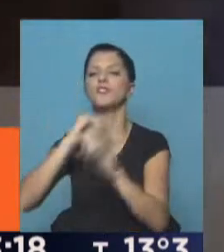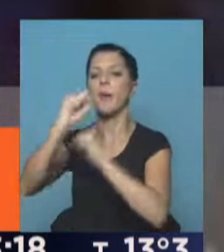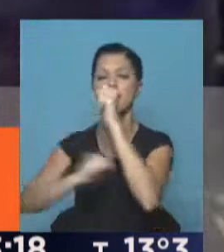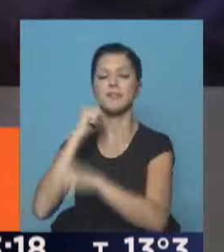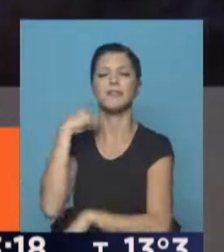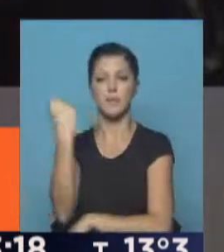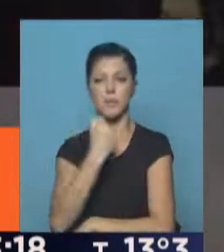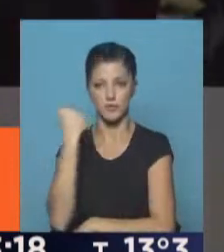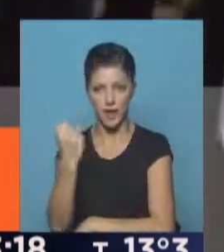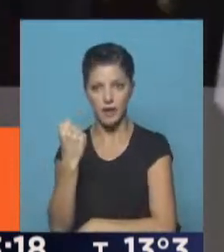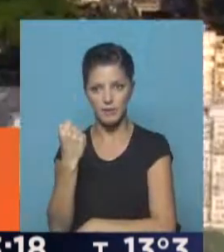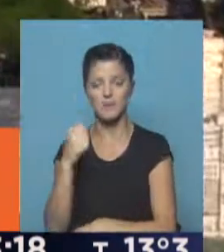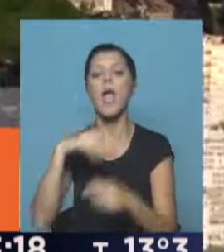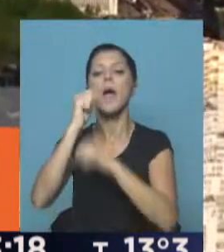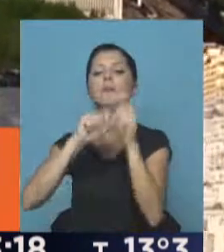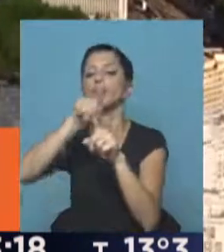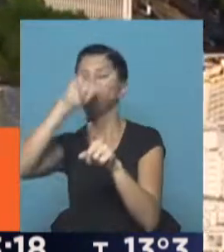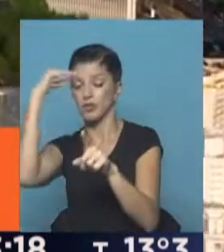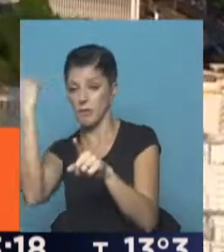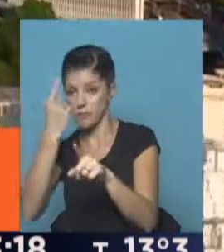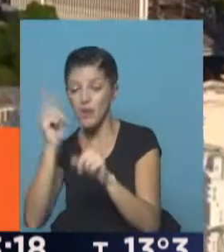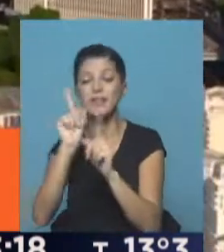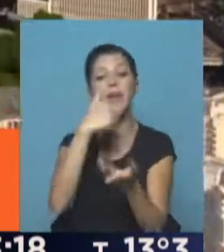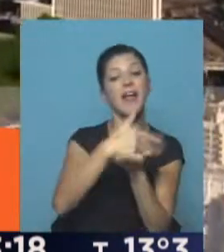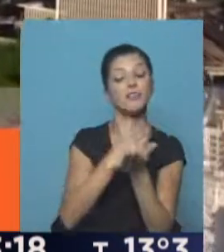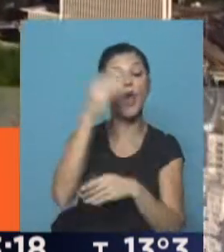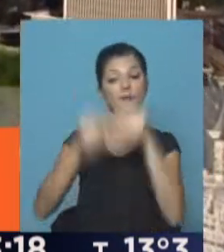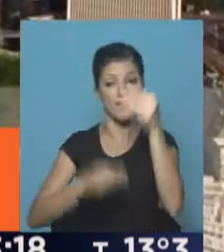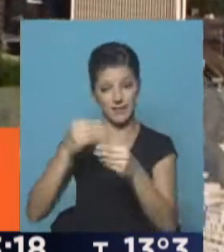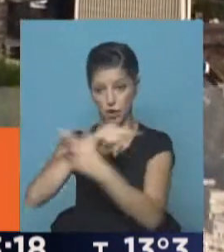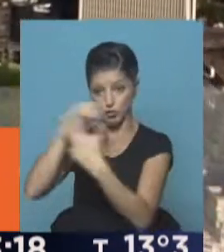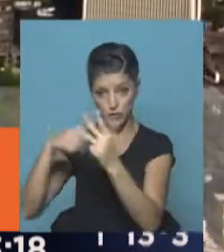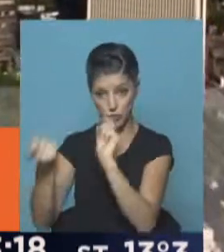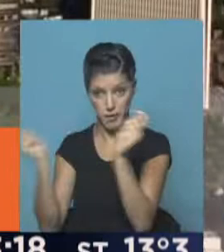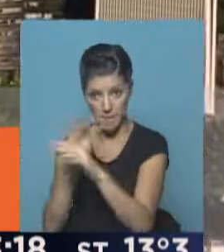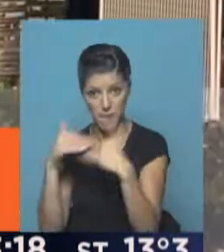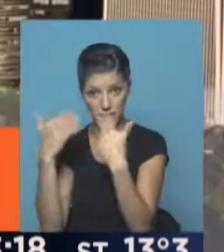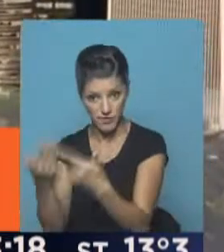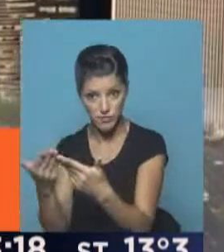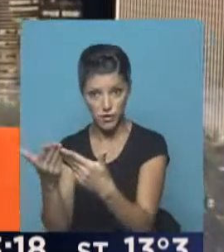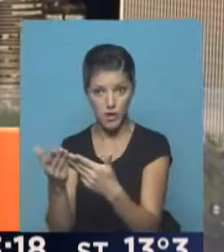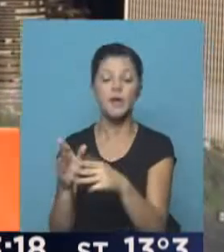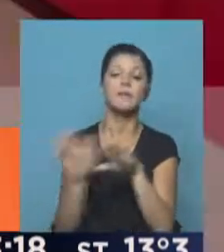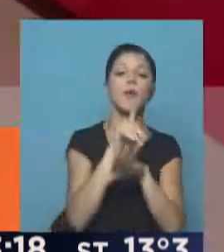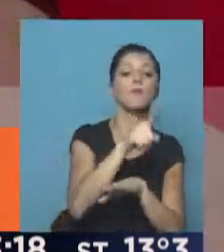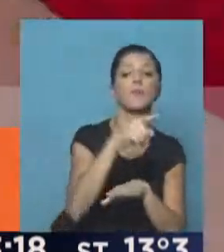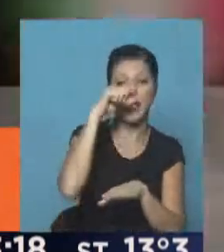empresas, los capitales transnacionales y el sector financiero a expensas de la industria y el sector